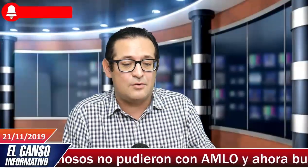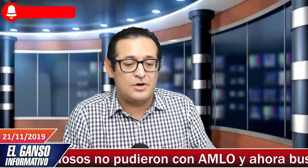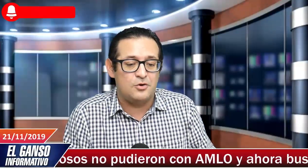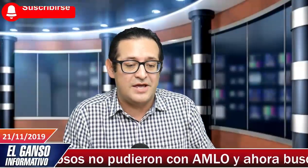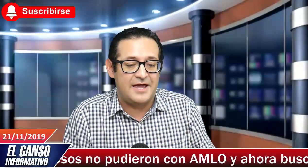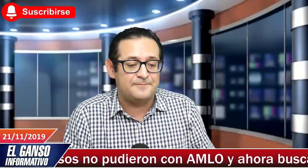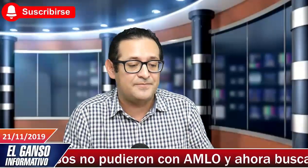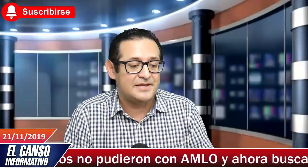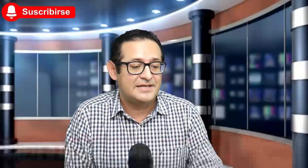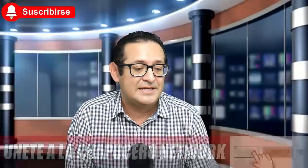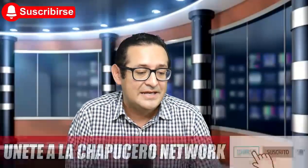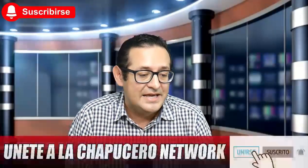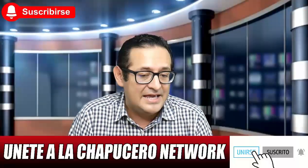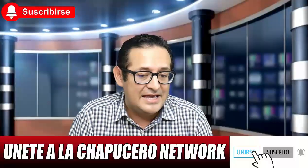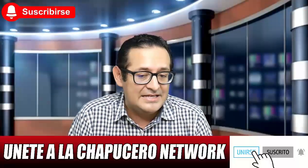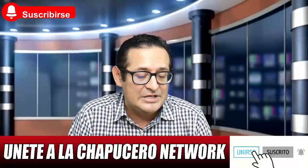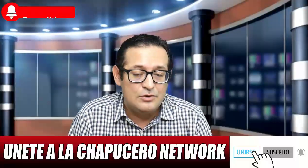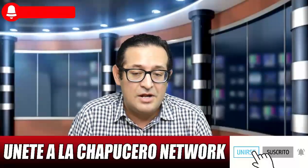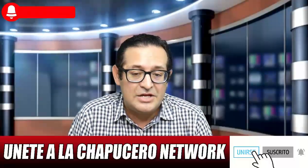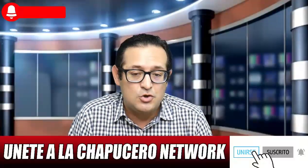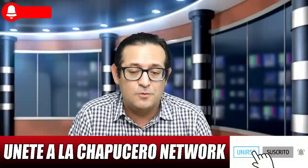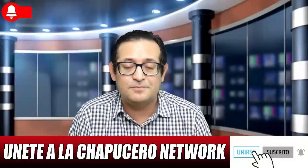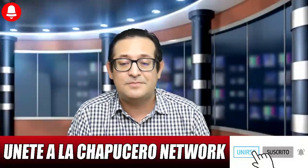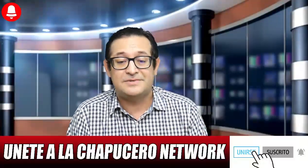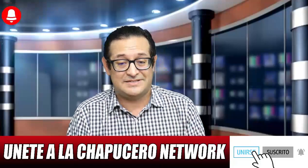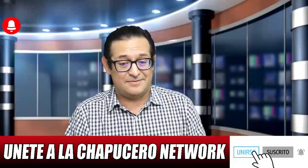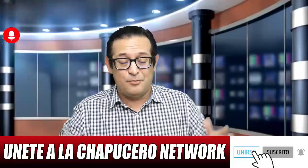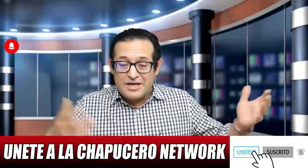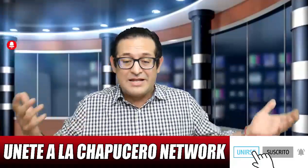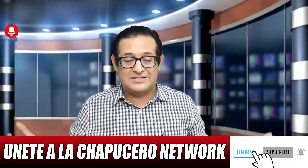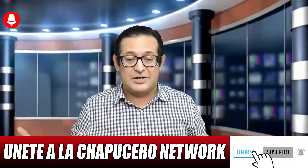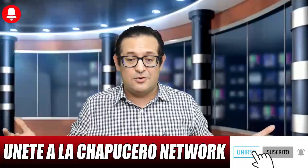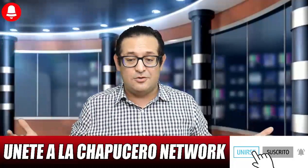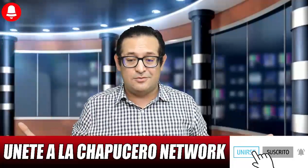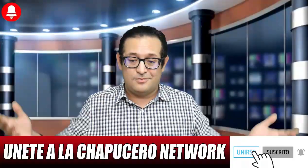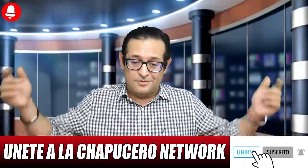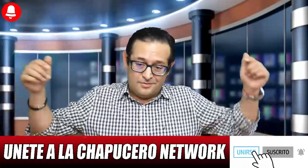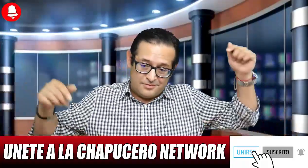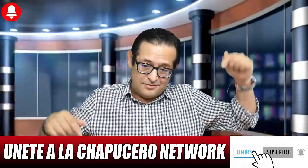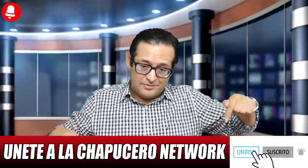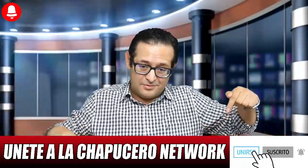seguir, les recuerdo que si no lo han hecho, pueden hacerlo.